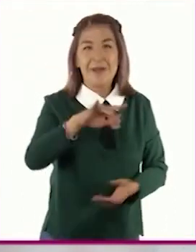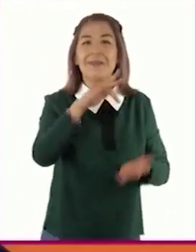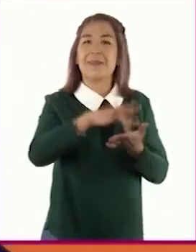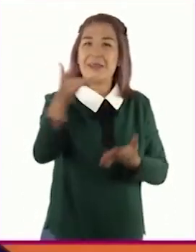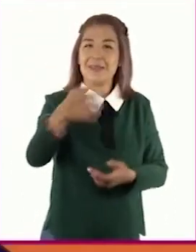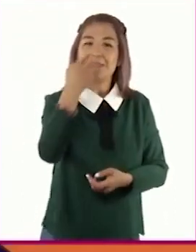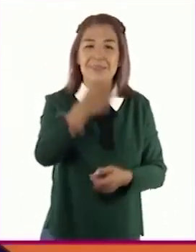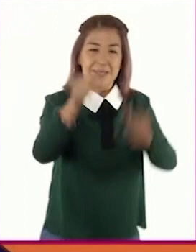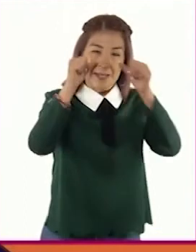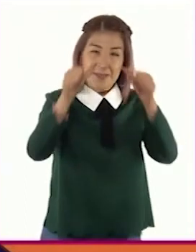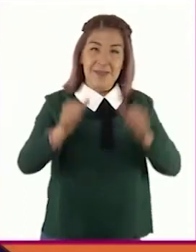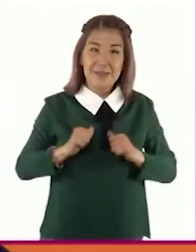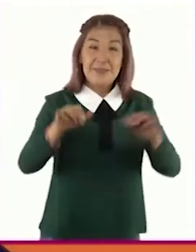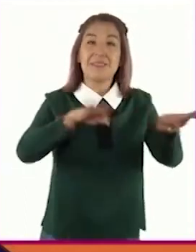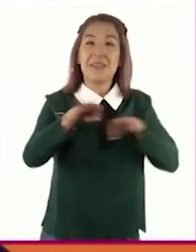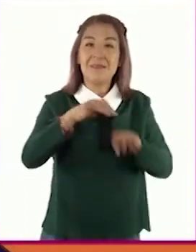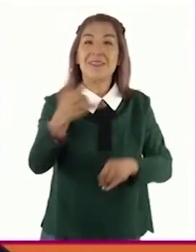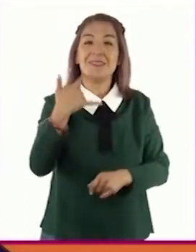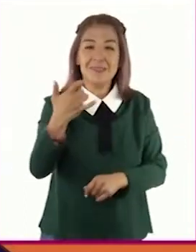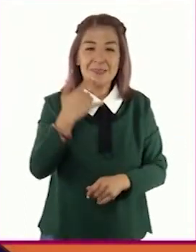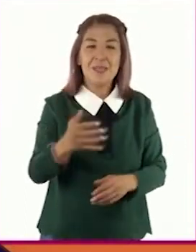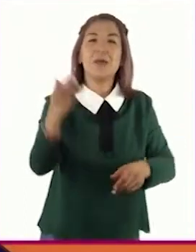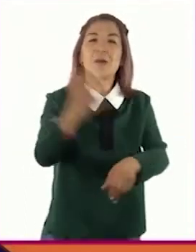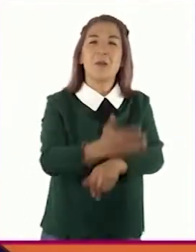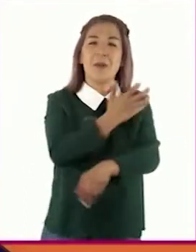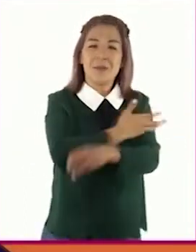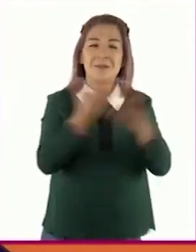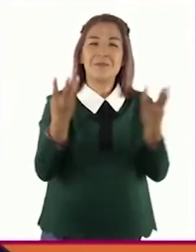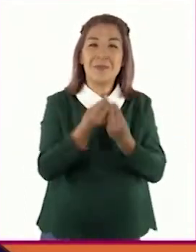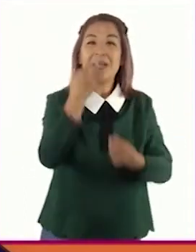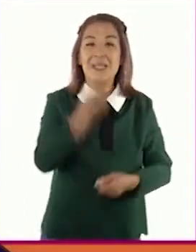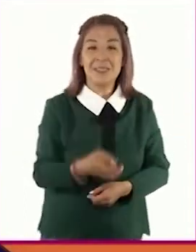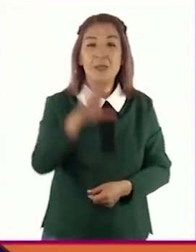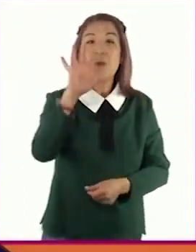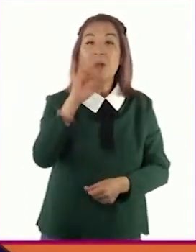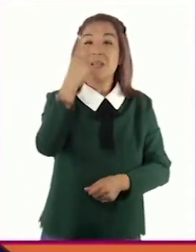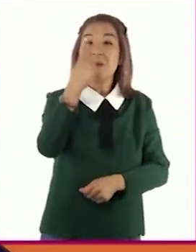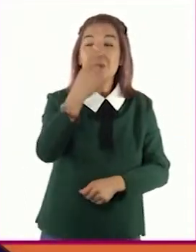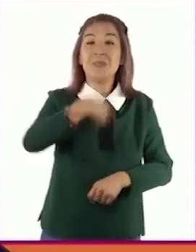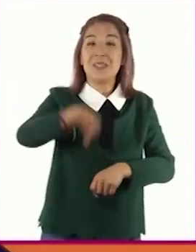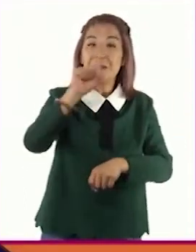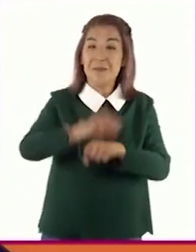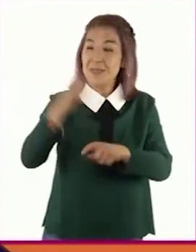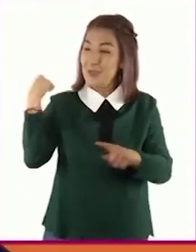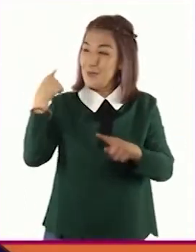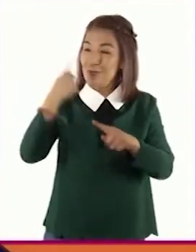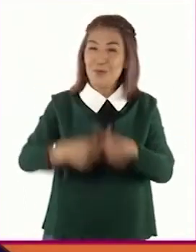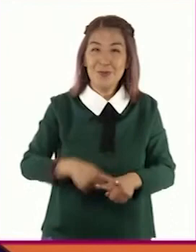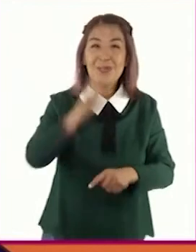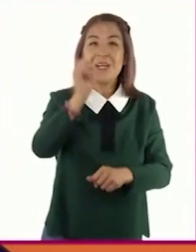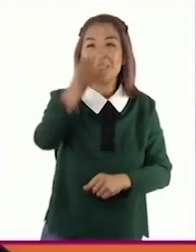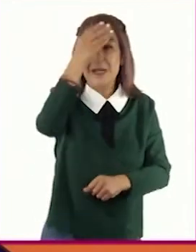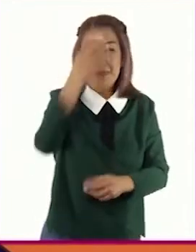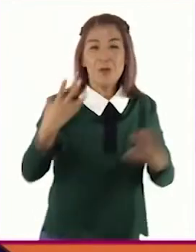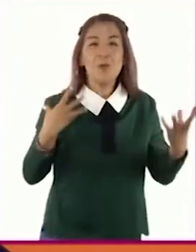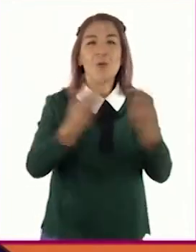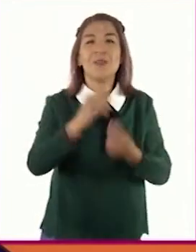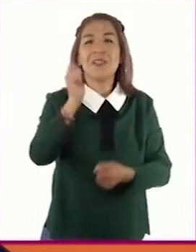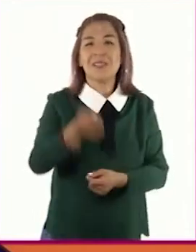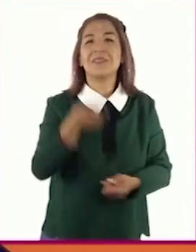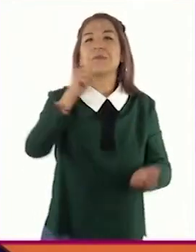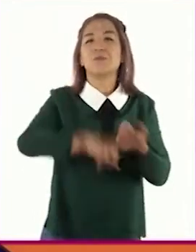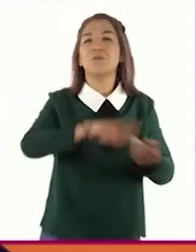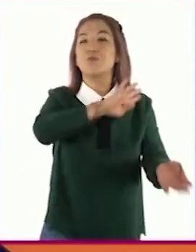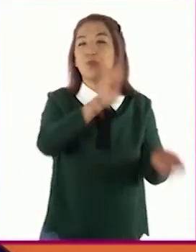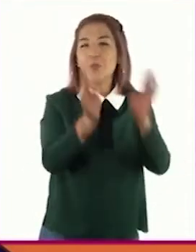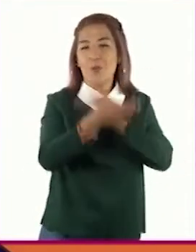su atención, trabajo y compañía durante estas 41 semanas de la estrategia, donde aprendimos juntos sobre el maravilloso mundo de la